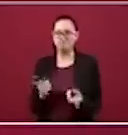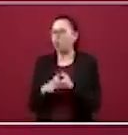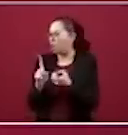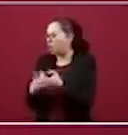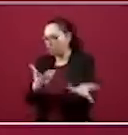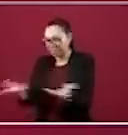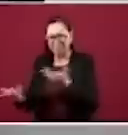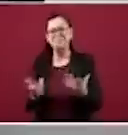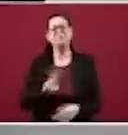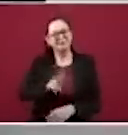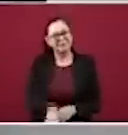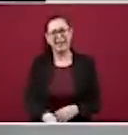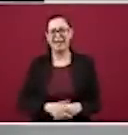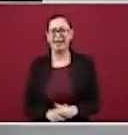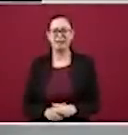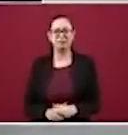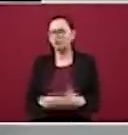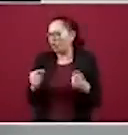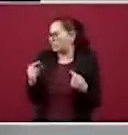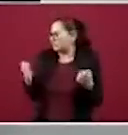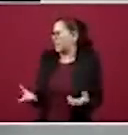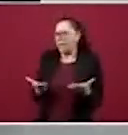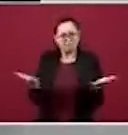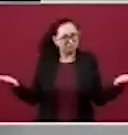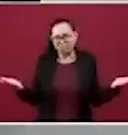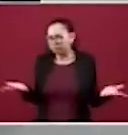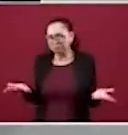De veras, no los encuentro.